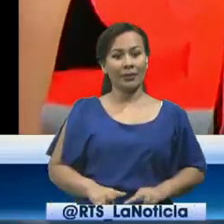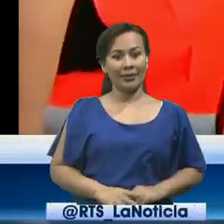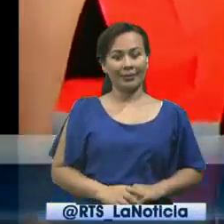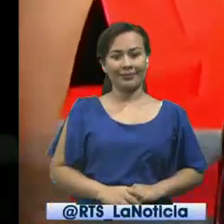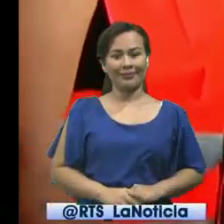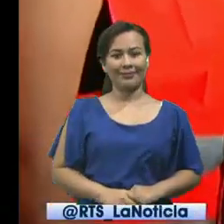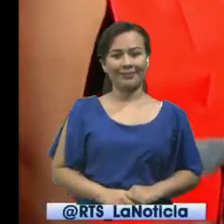Saona.